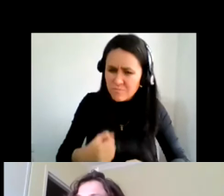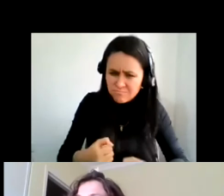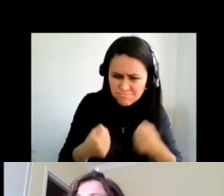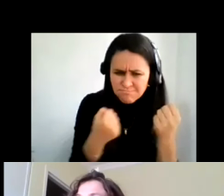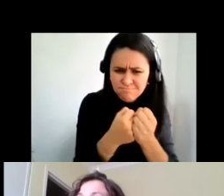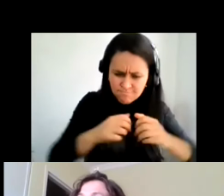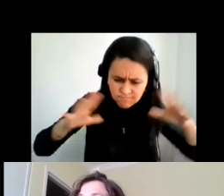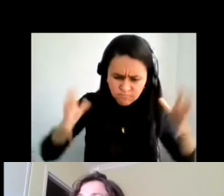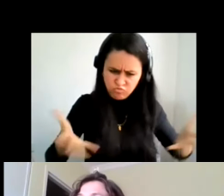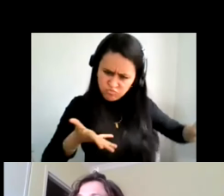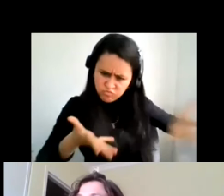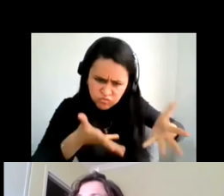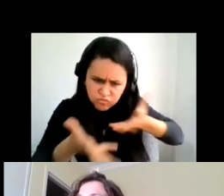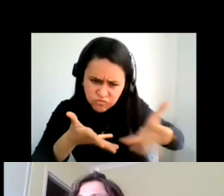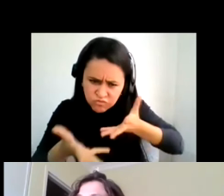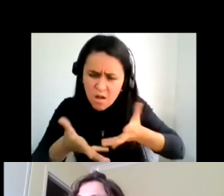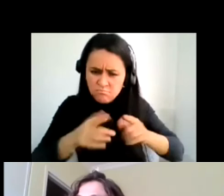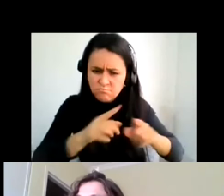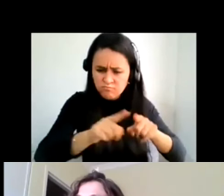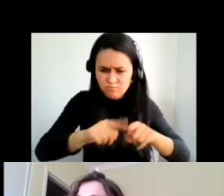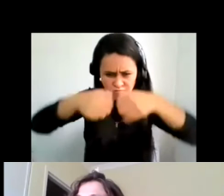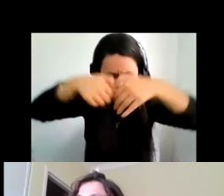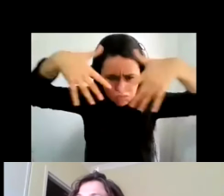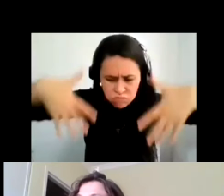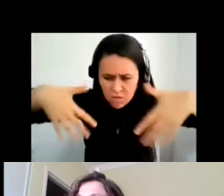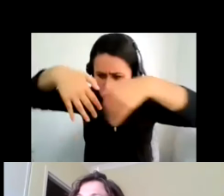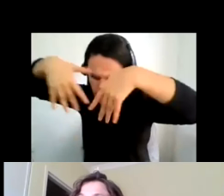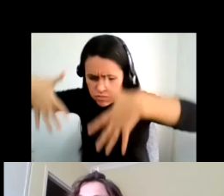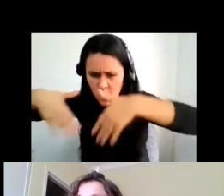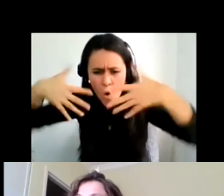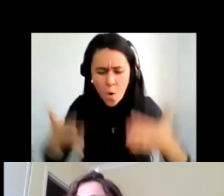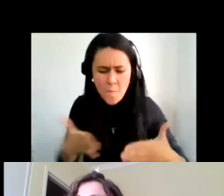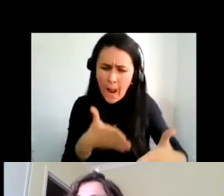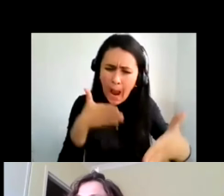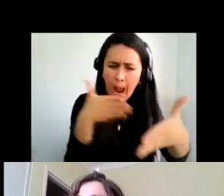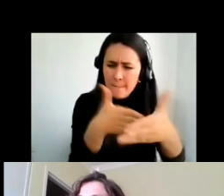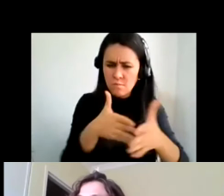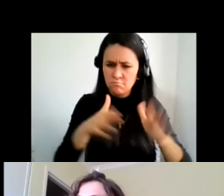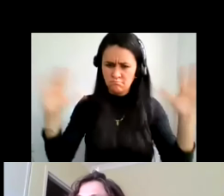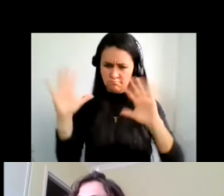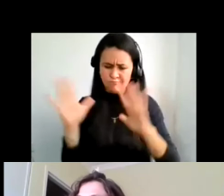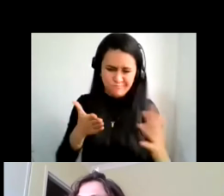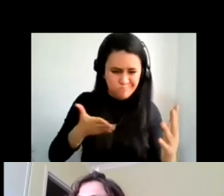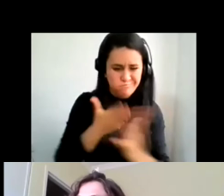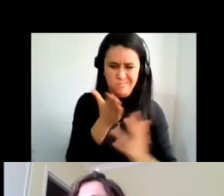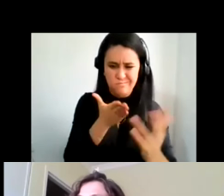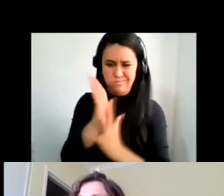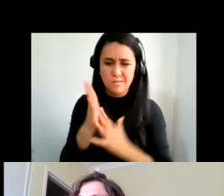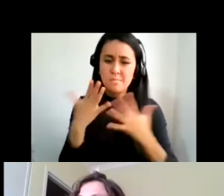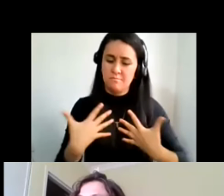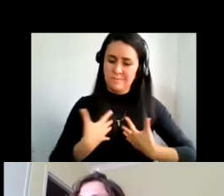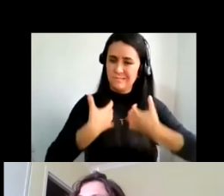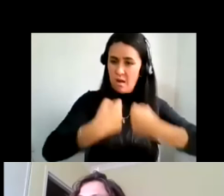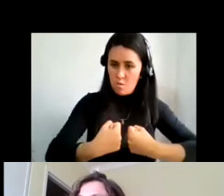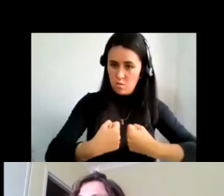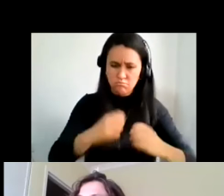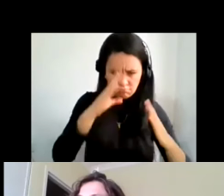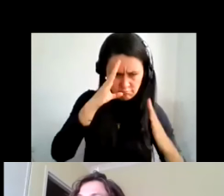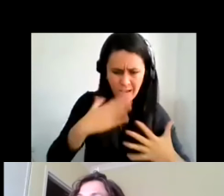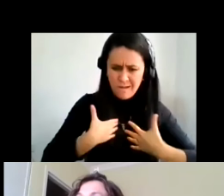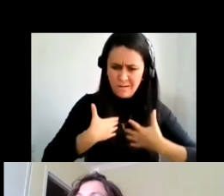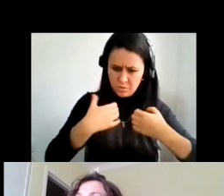health miembros services y darle and frente a also este commits to problema de recommendations to barreras implement al health acceso a guidance servicios de for salud. member states and Y asimismo communities. nos han